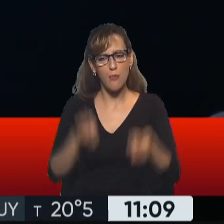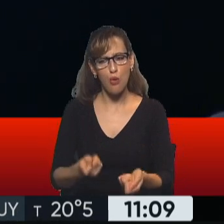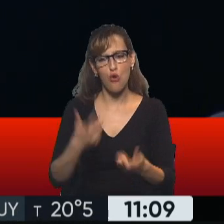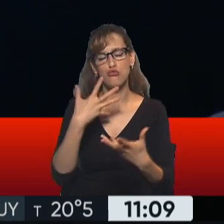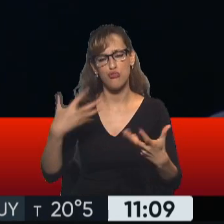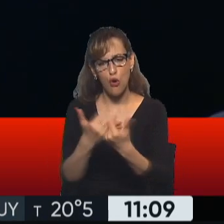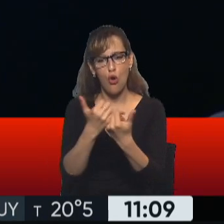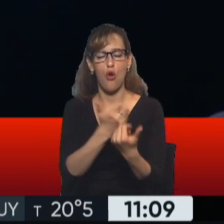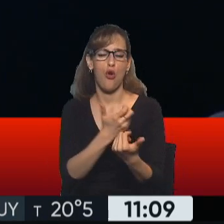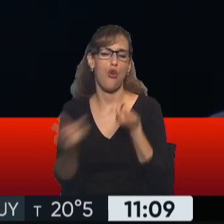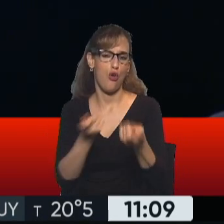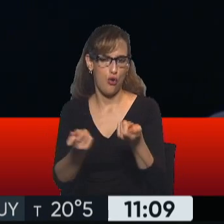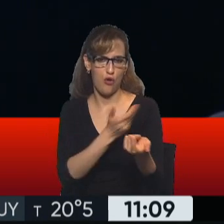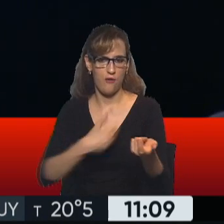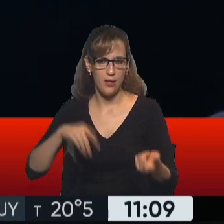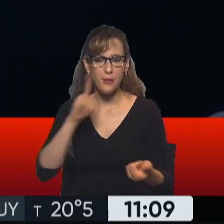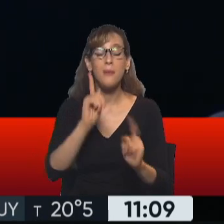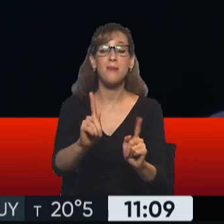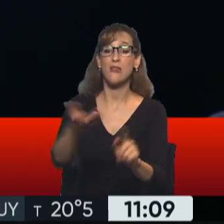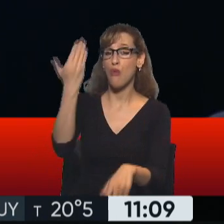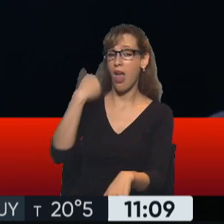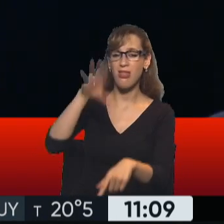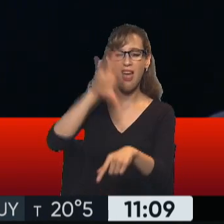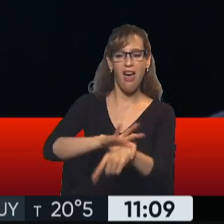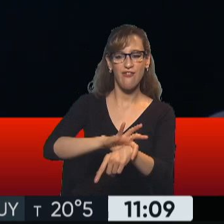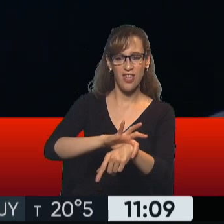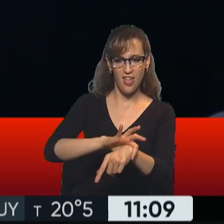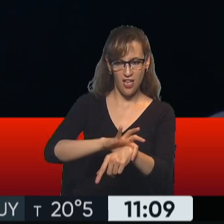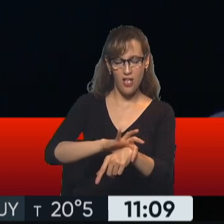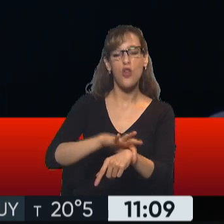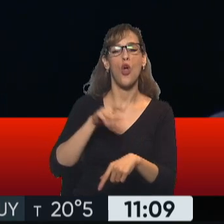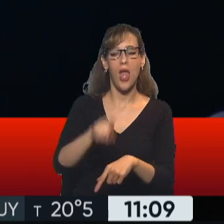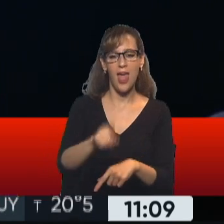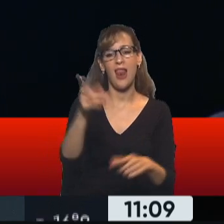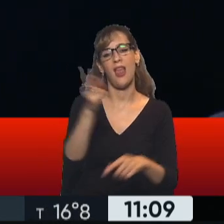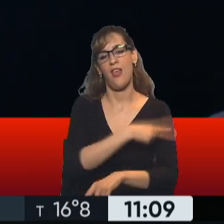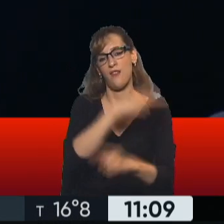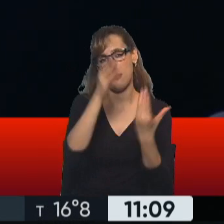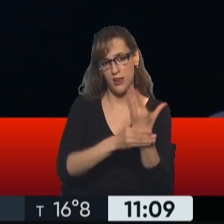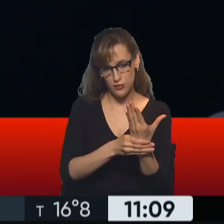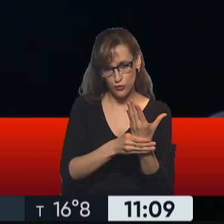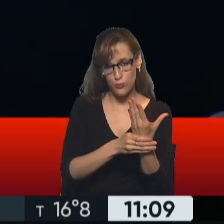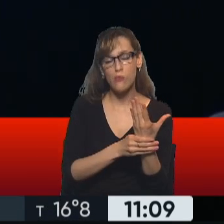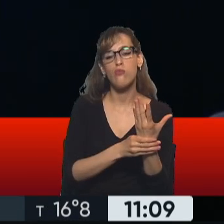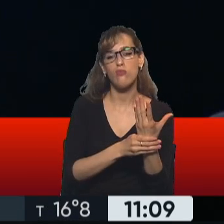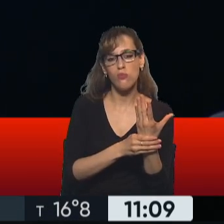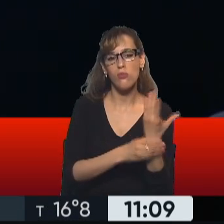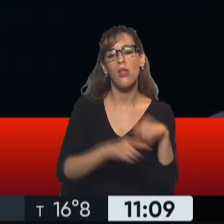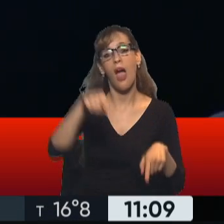negociación, así como en su momento lo hizo Santiago Cafiero cuando él lo era jefe de gabinete y obviamente después como ministro de